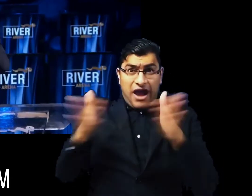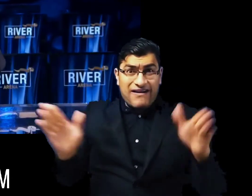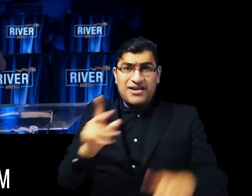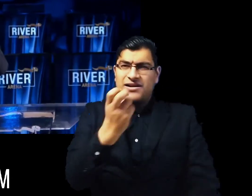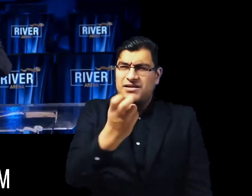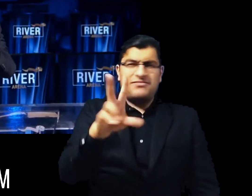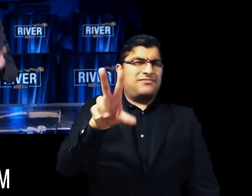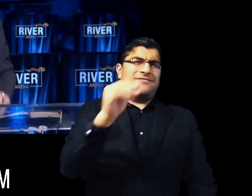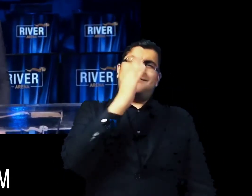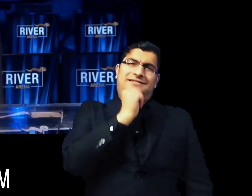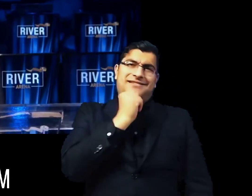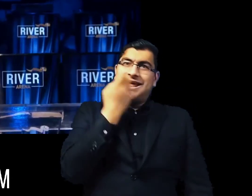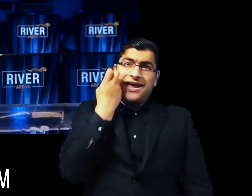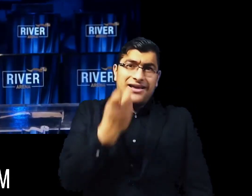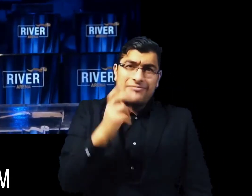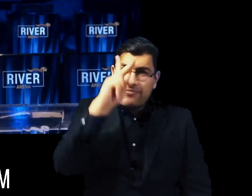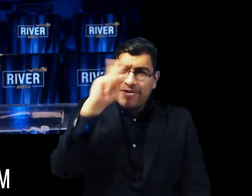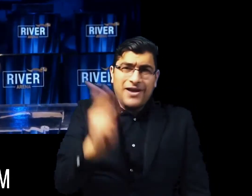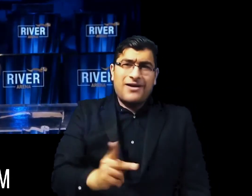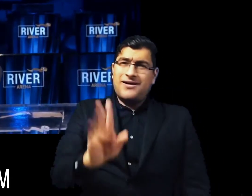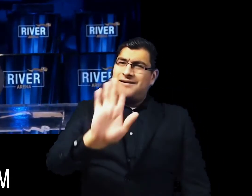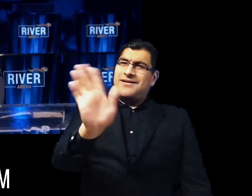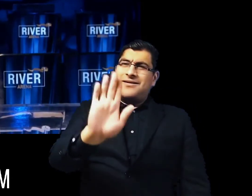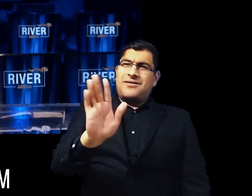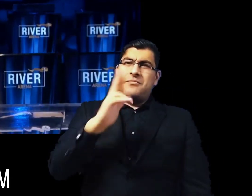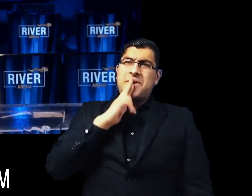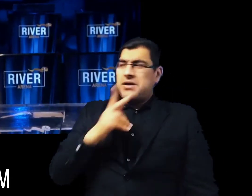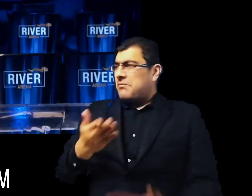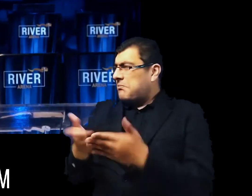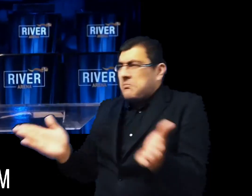es peor. Eso es peor que no abrir.